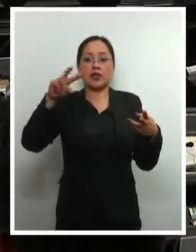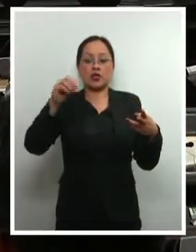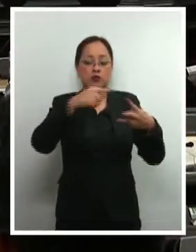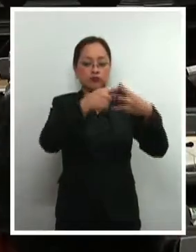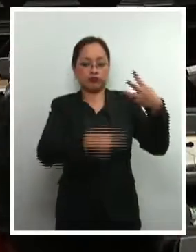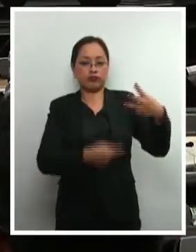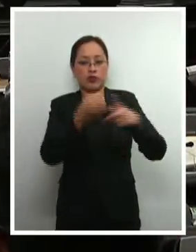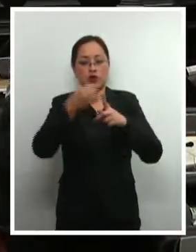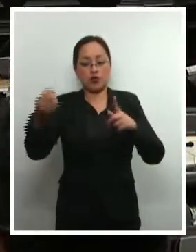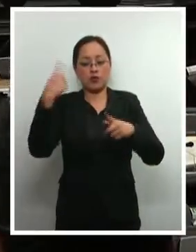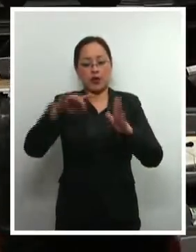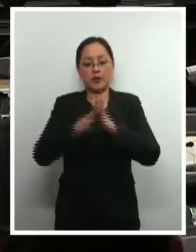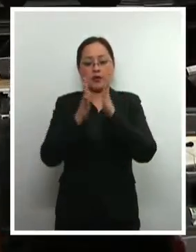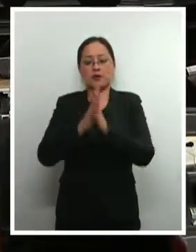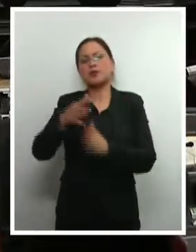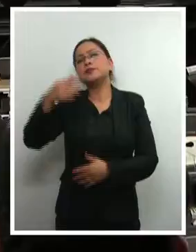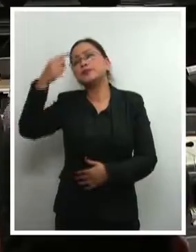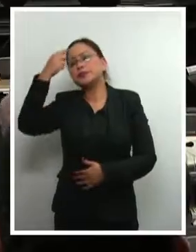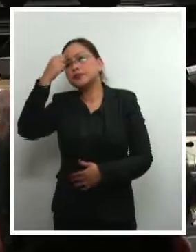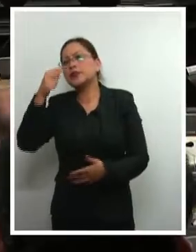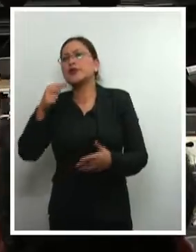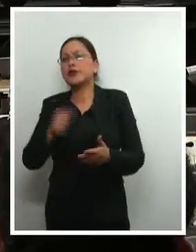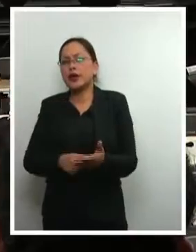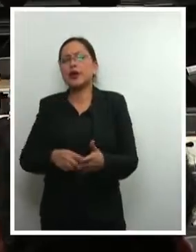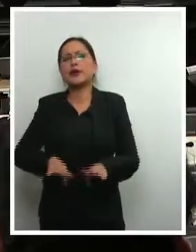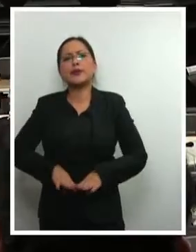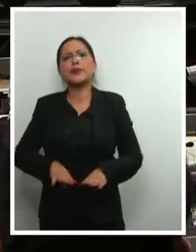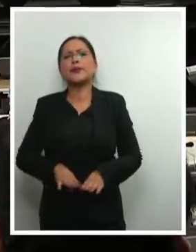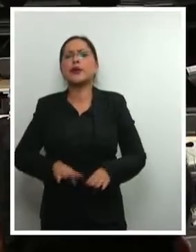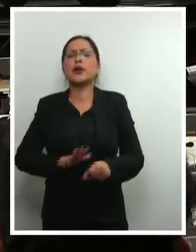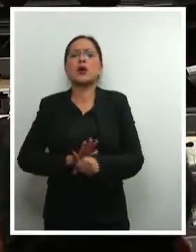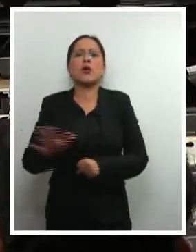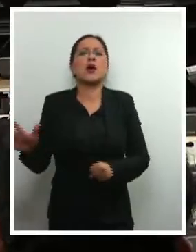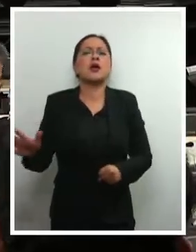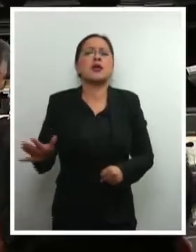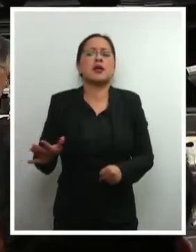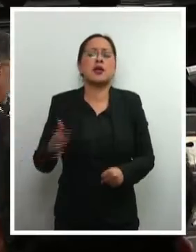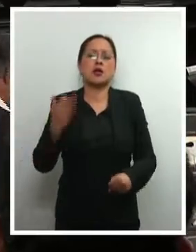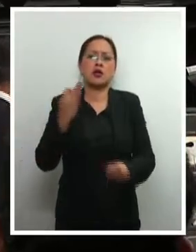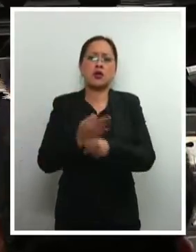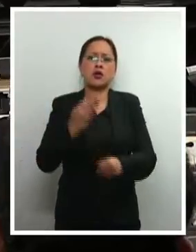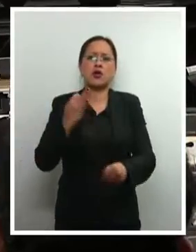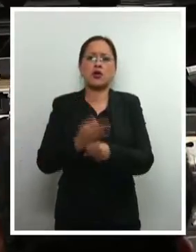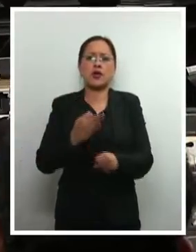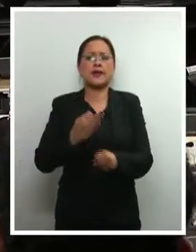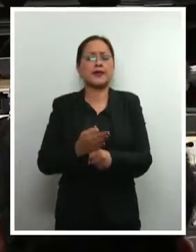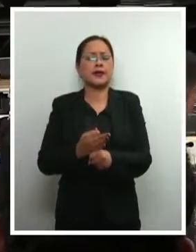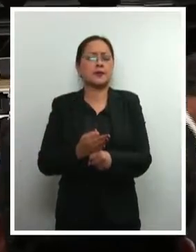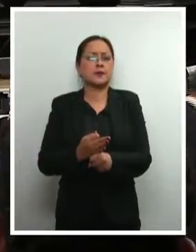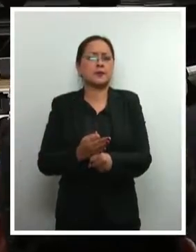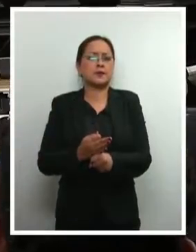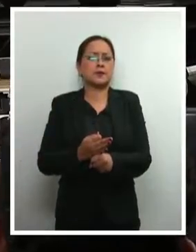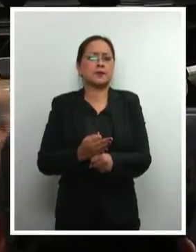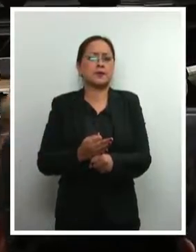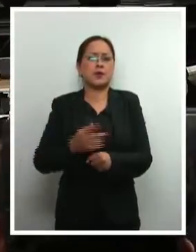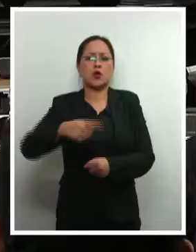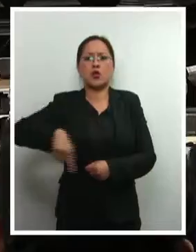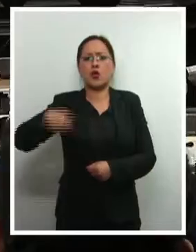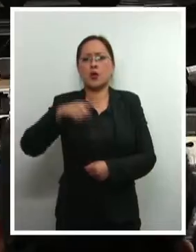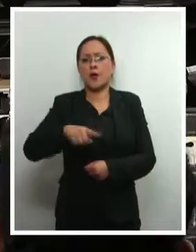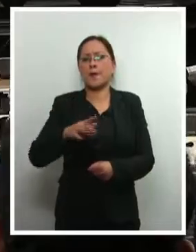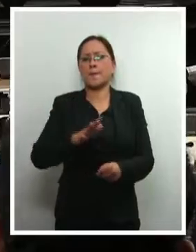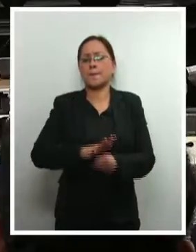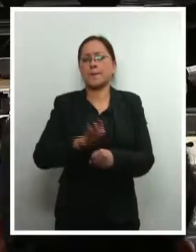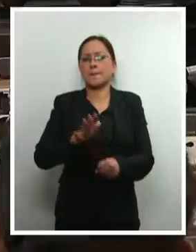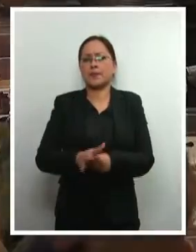Yo creo que sería muy conveniente que en este momento se viera quién está tirando